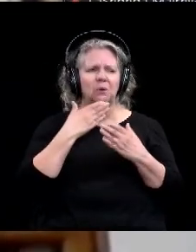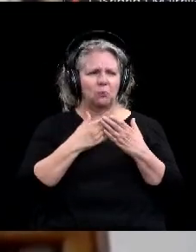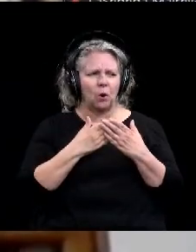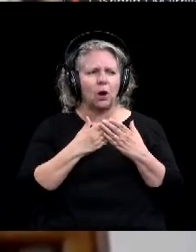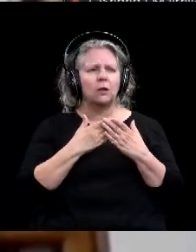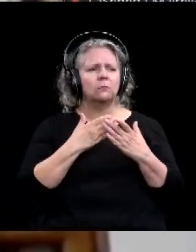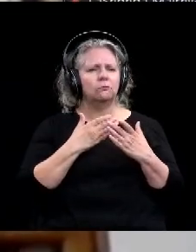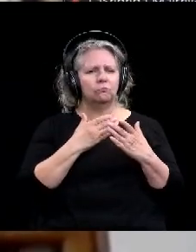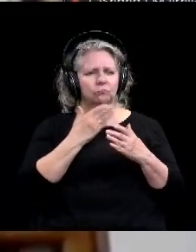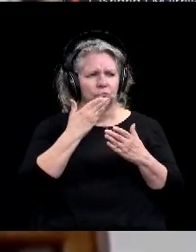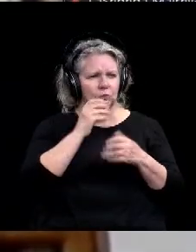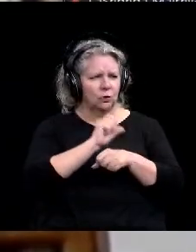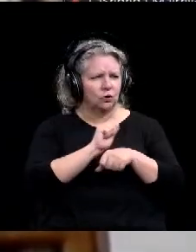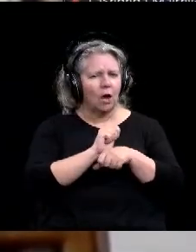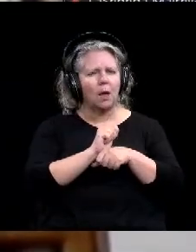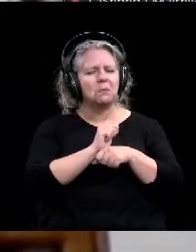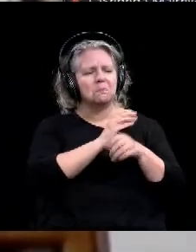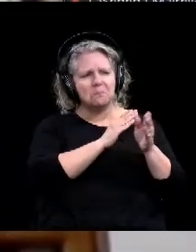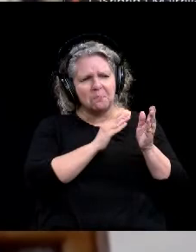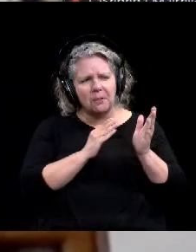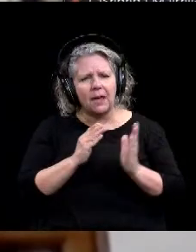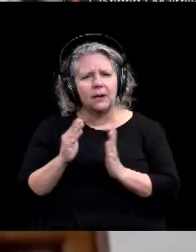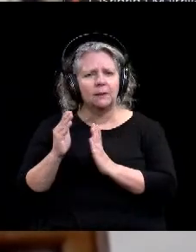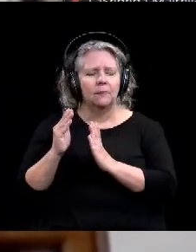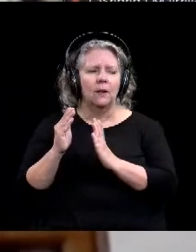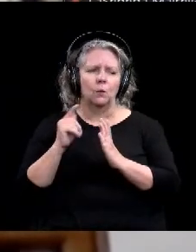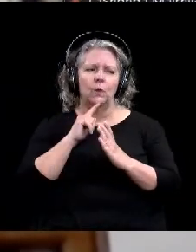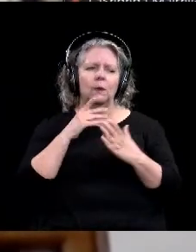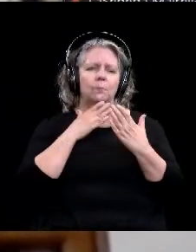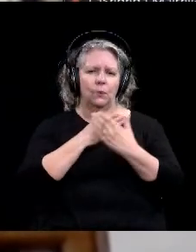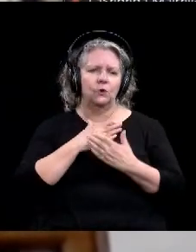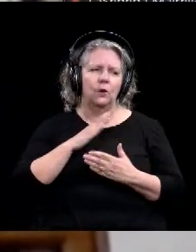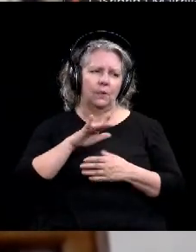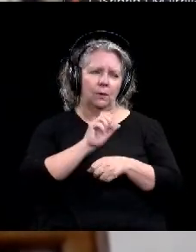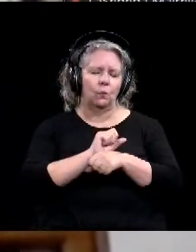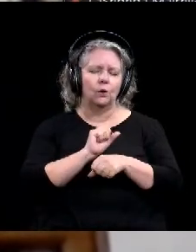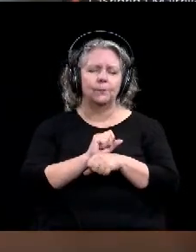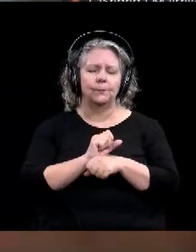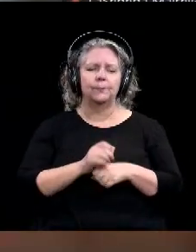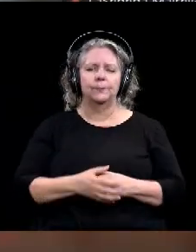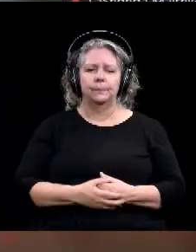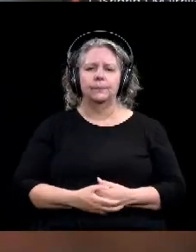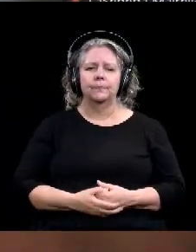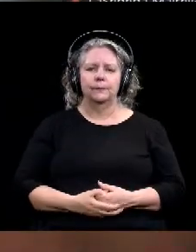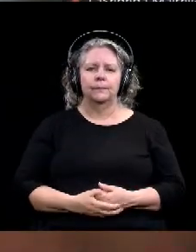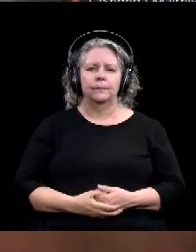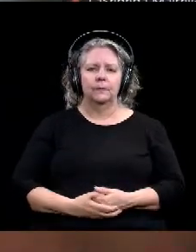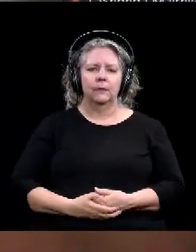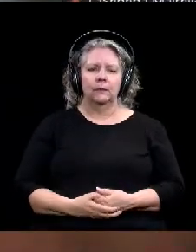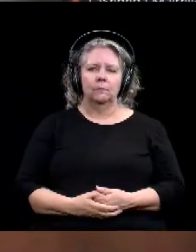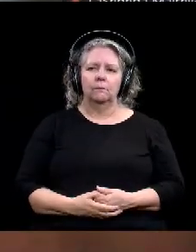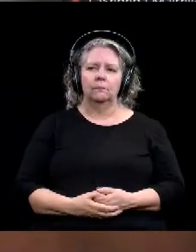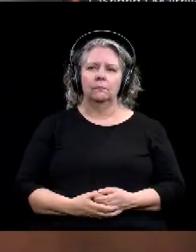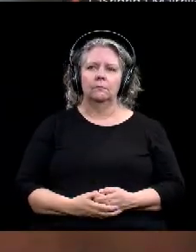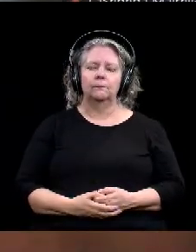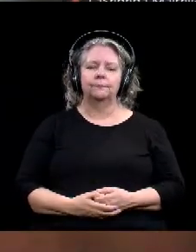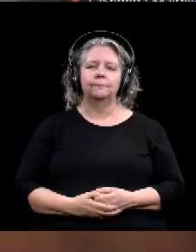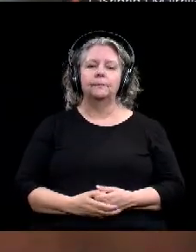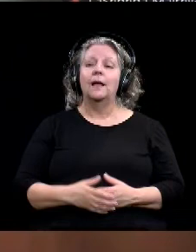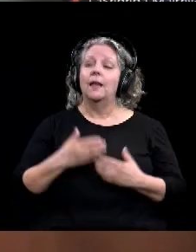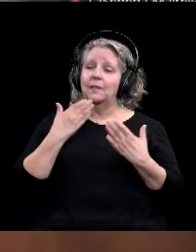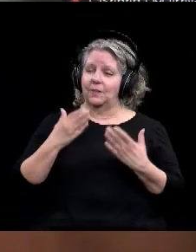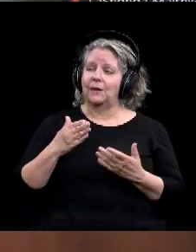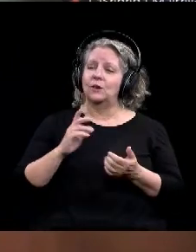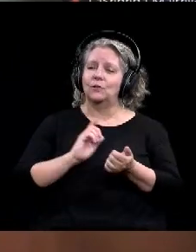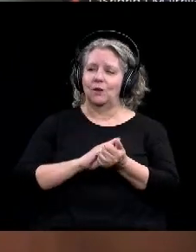y todos los que están envueltos en un buen trabajo que han hecho gracias doctor ritz ahora finalmente quiero introducir